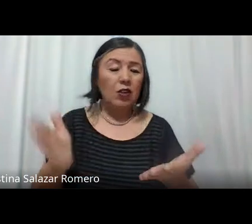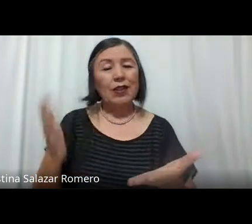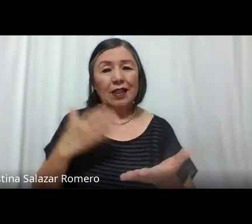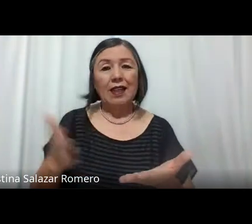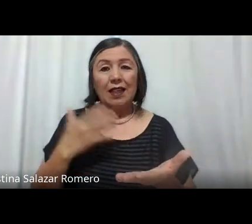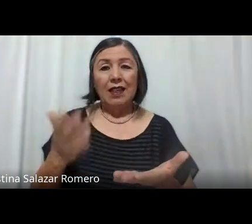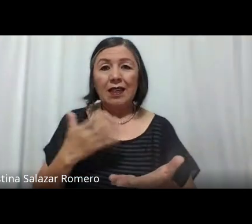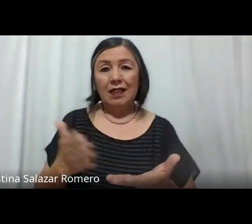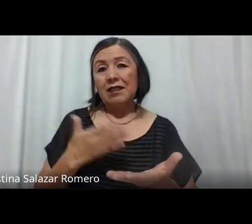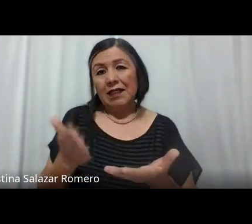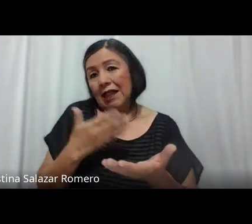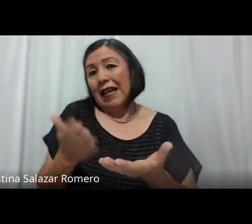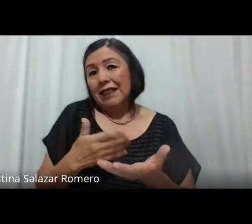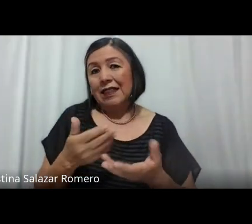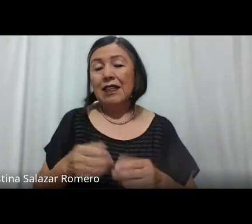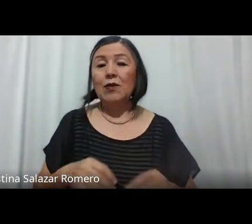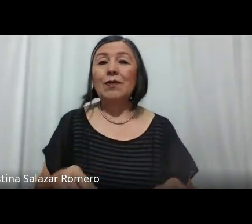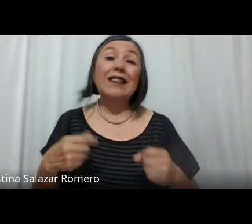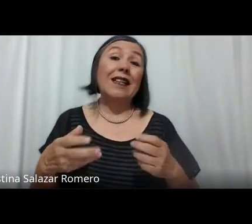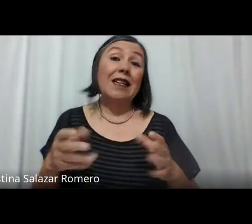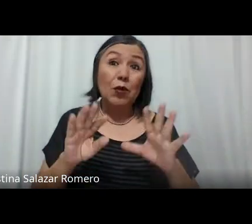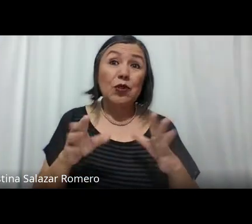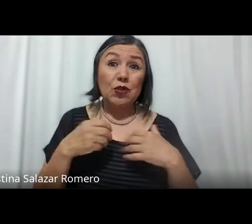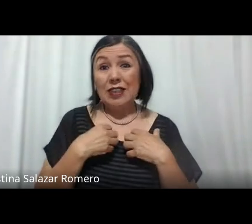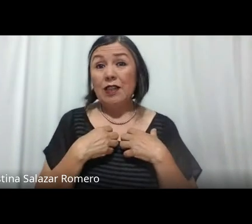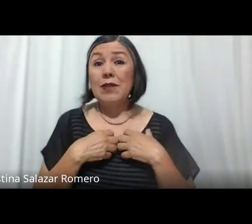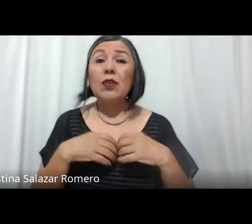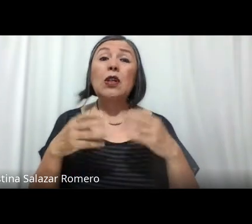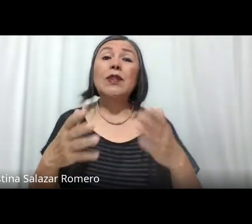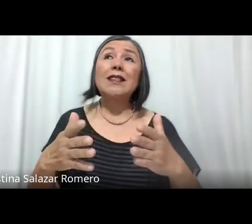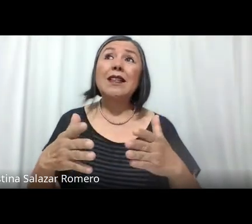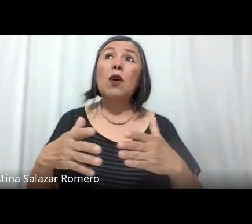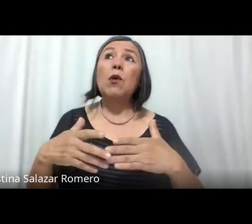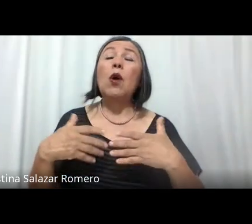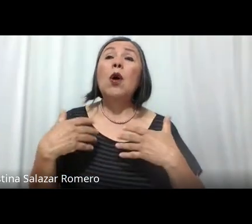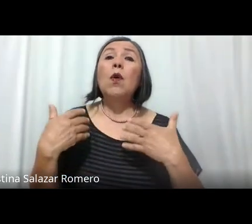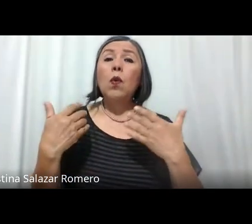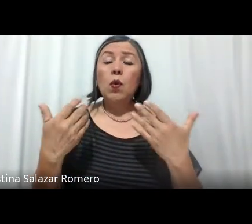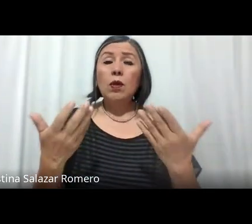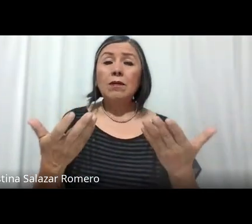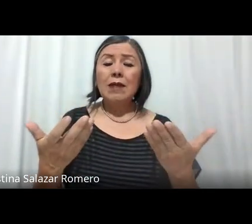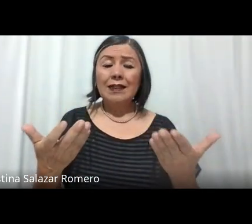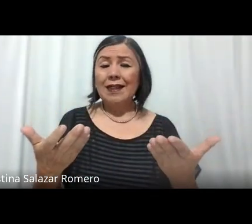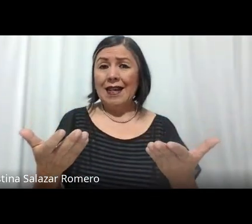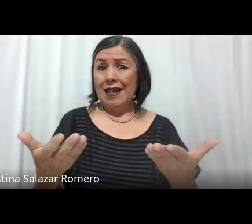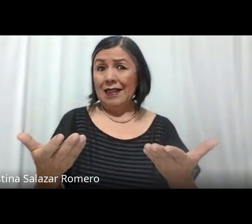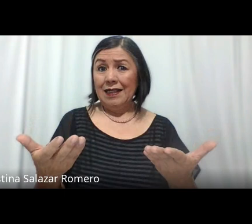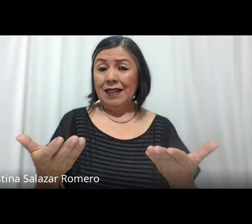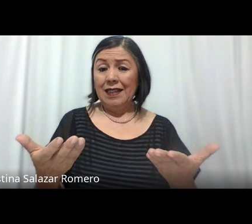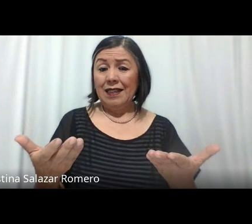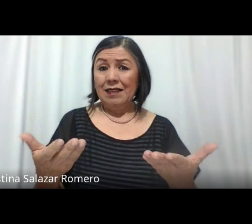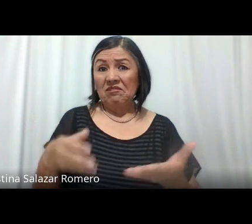mejor, porque así tienen un material de apoyo. Yo les recomiendo que lo utilicen como un